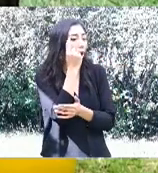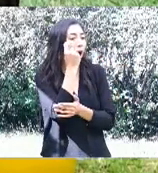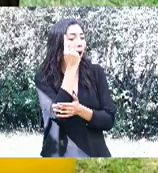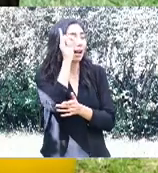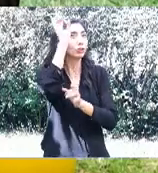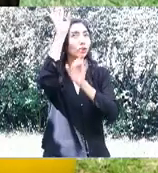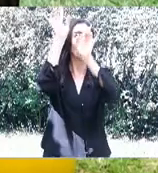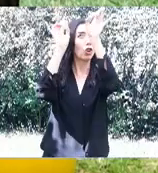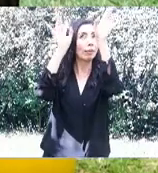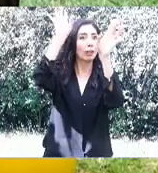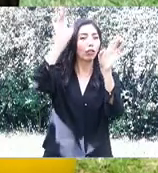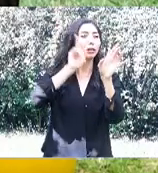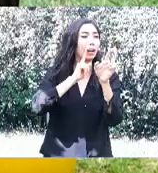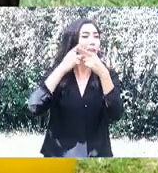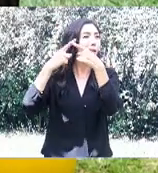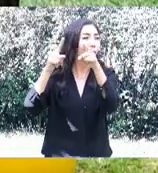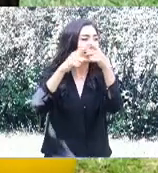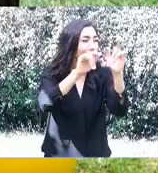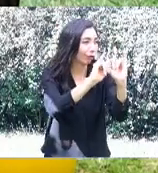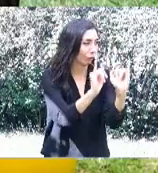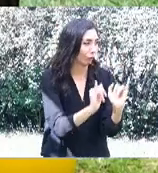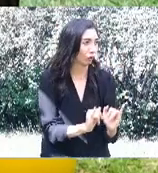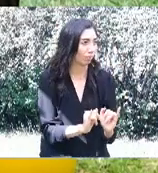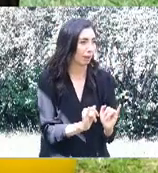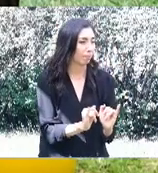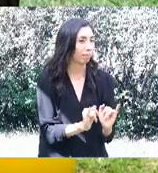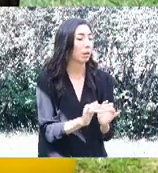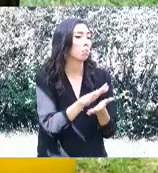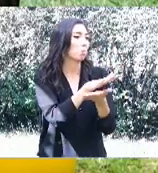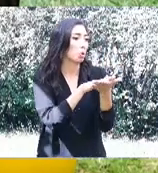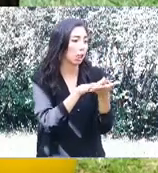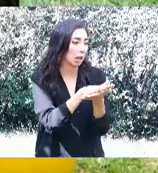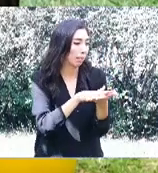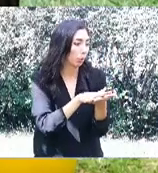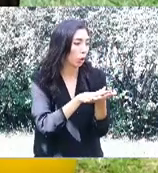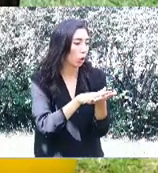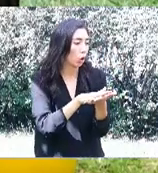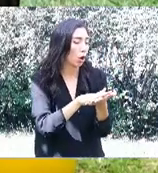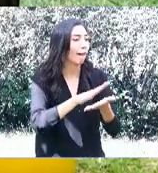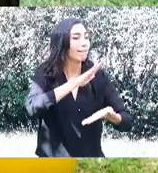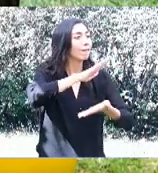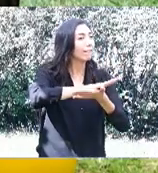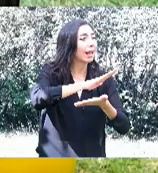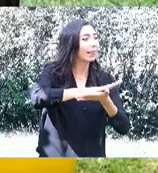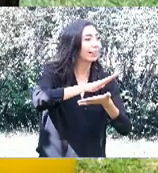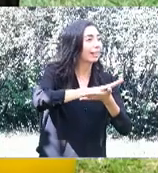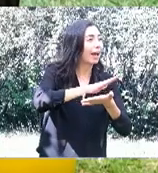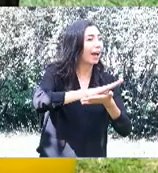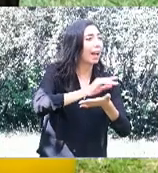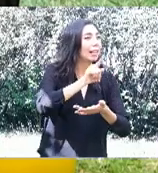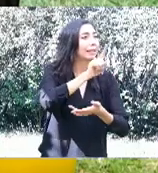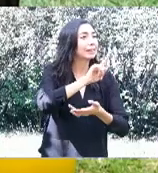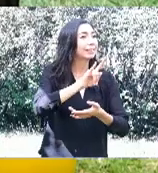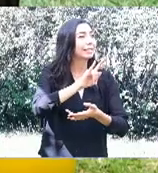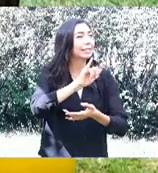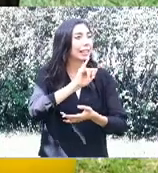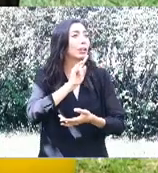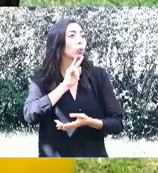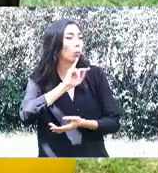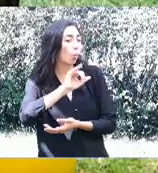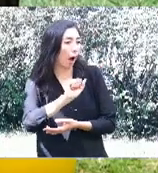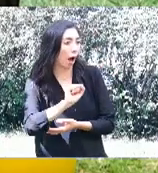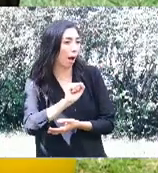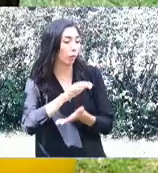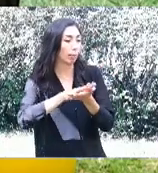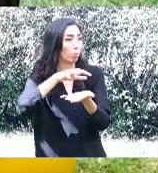toma muchas formas eh Ahí nos vamos a dar cuenta que por ejemplo la fiesta de la sitúa en ciertos pueblos en el en el en el